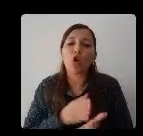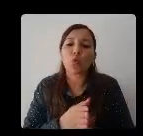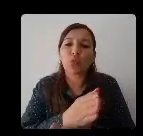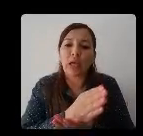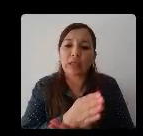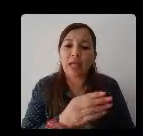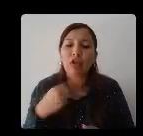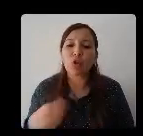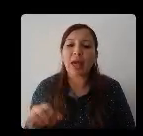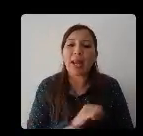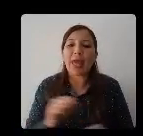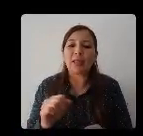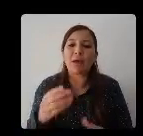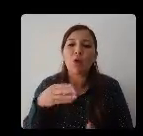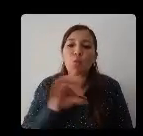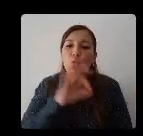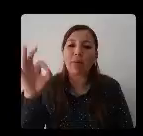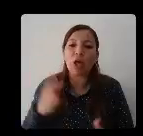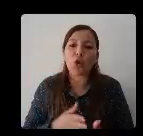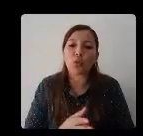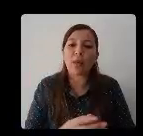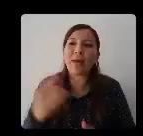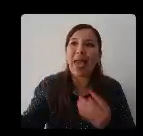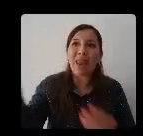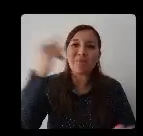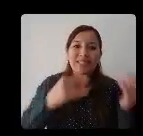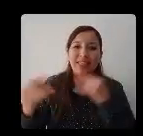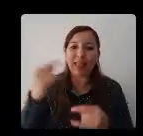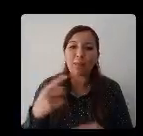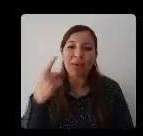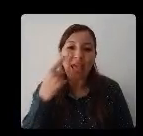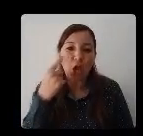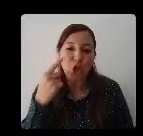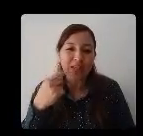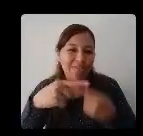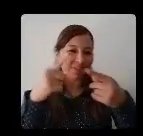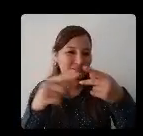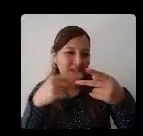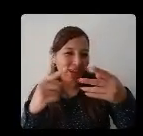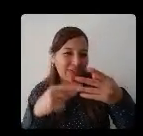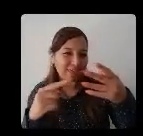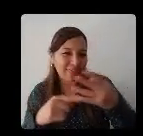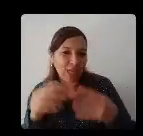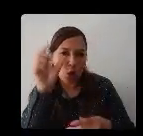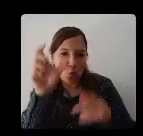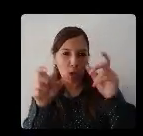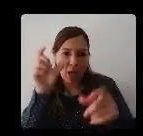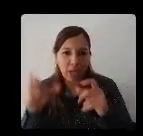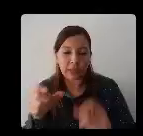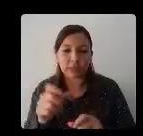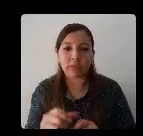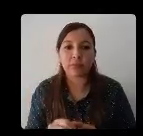estamos haciendo, ya hay otro socio que está haciendo después pues, su observador de colibrís. Hay otra familia que está haciendo también